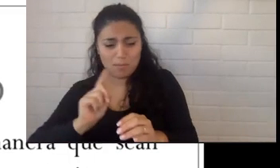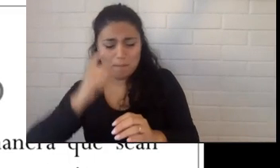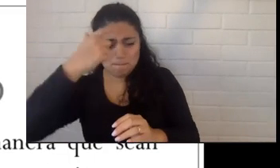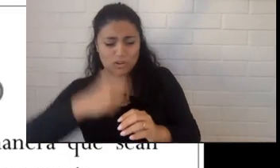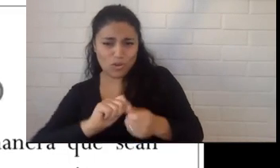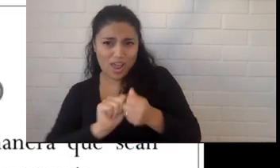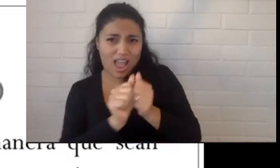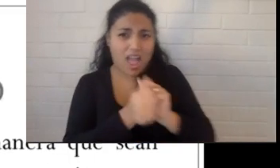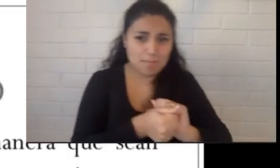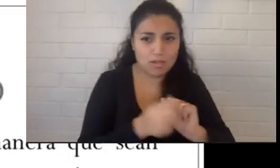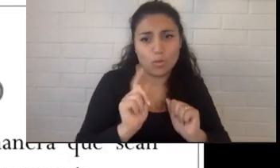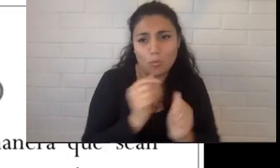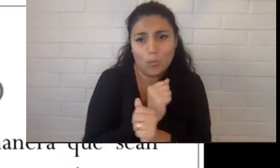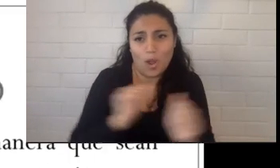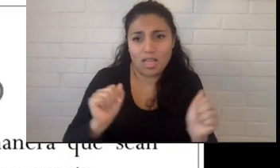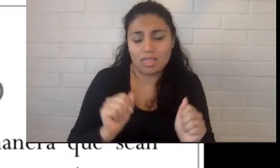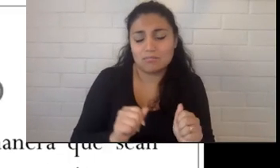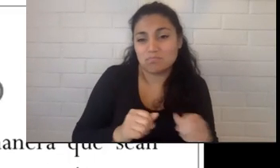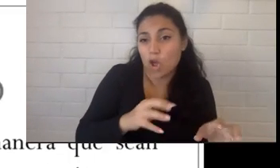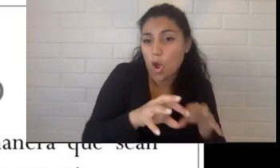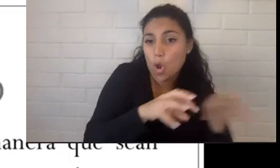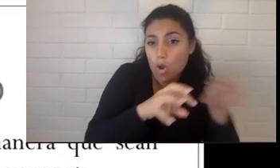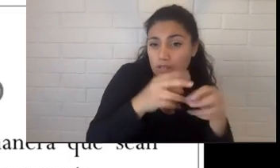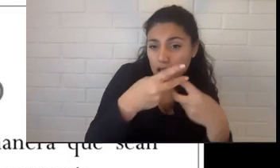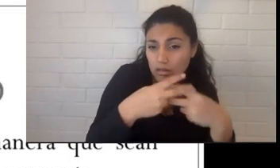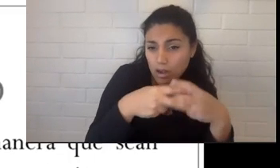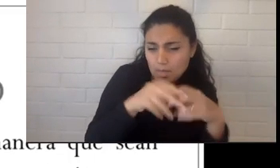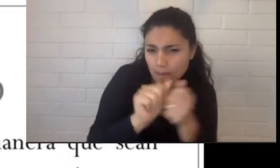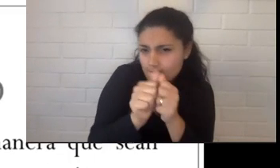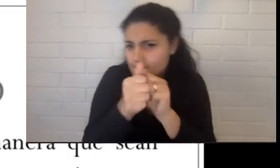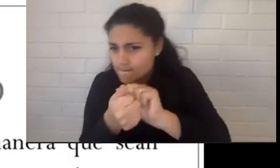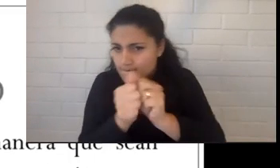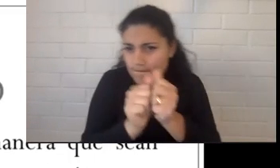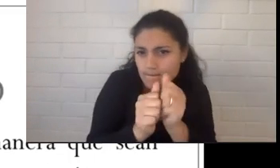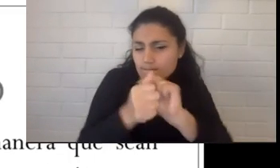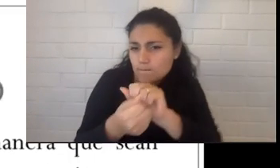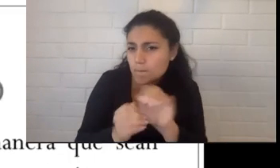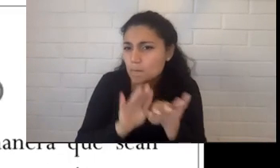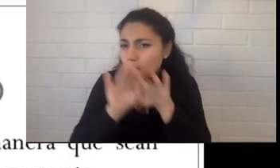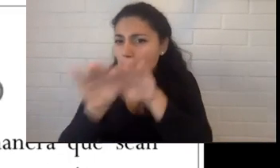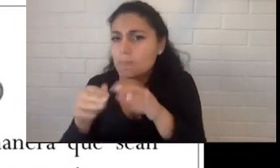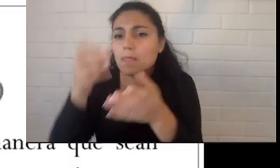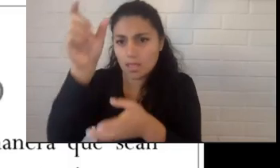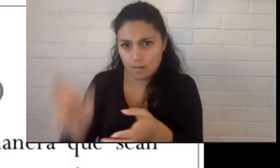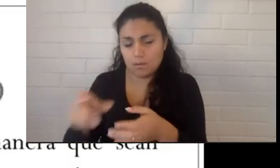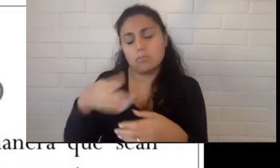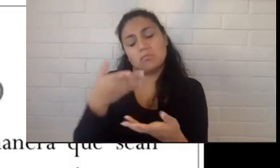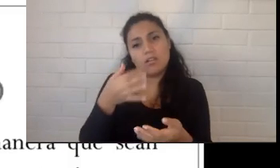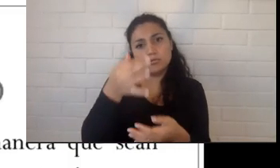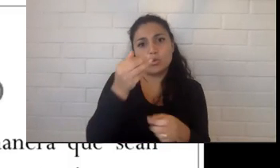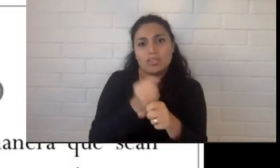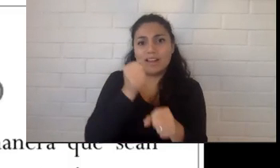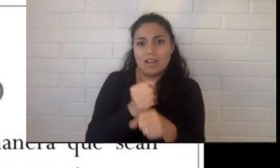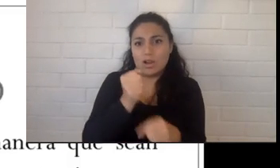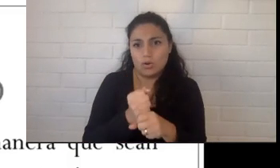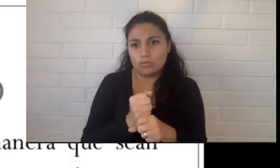muy difícil que ocurra, pero eso es lo que se trata de al menos de apuntar en los análisis de puestos de trabajo que hacen los colegas hoy en